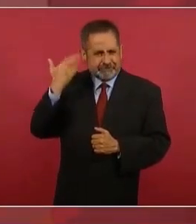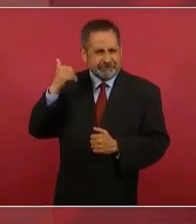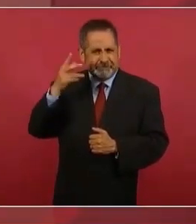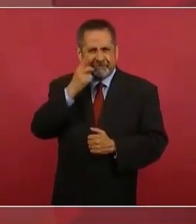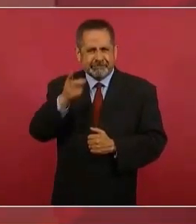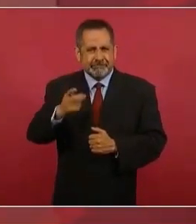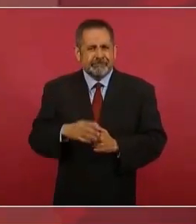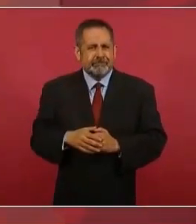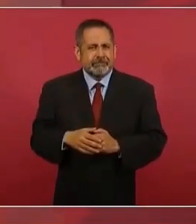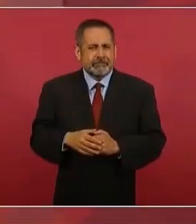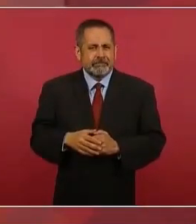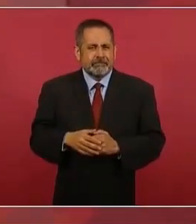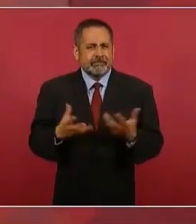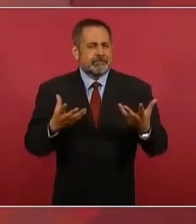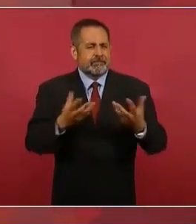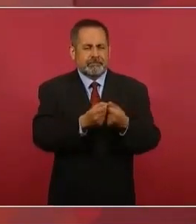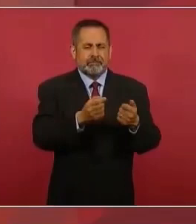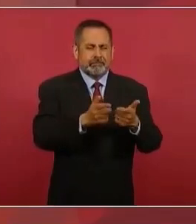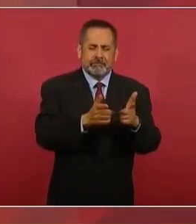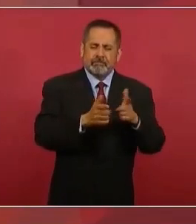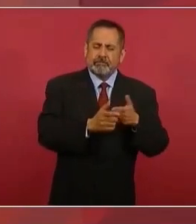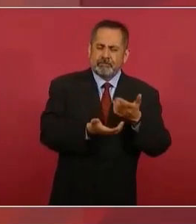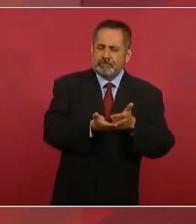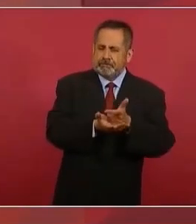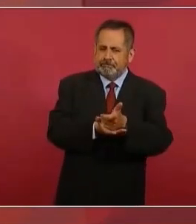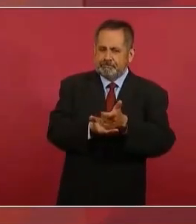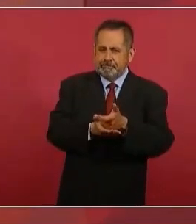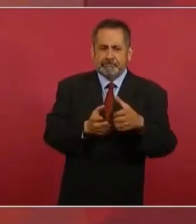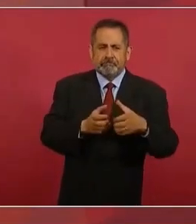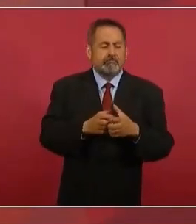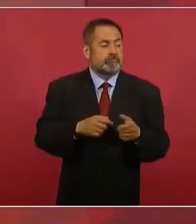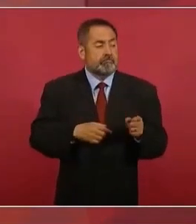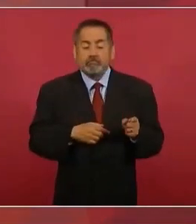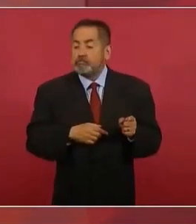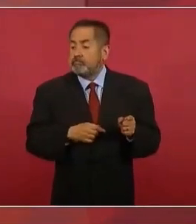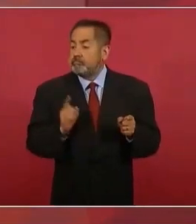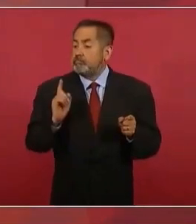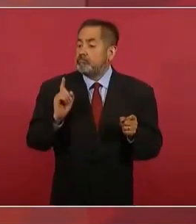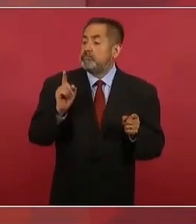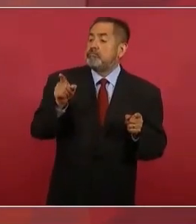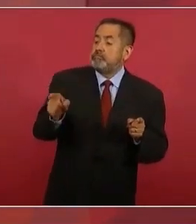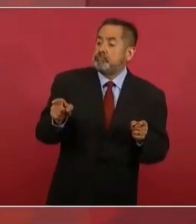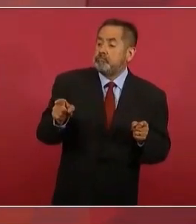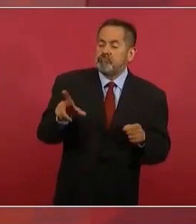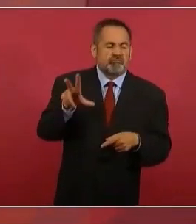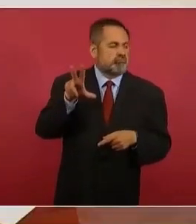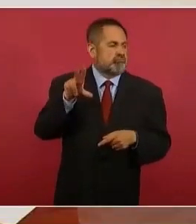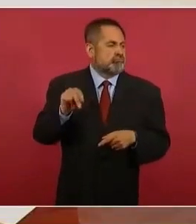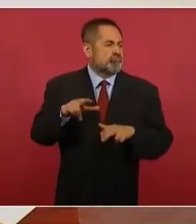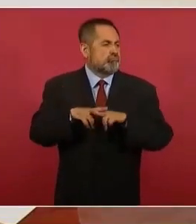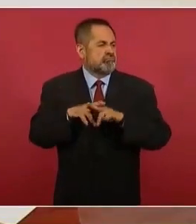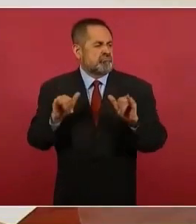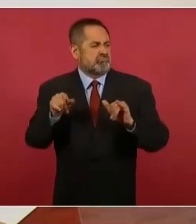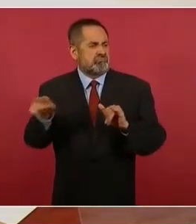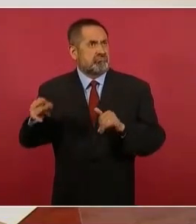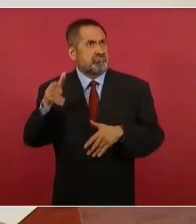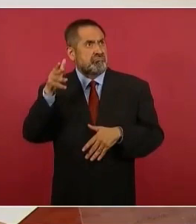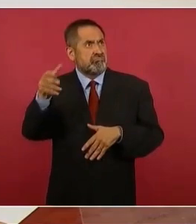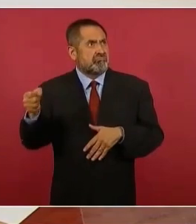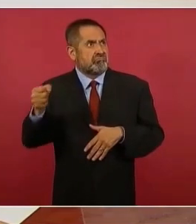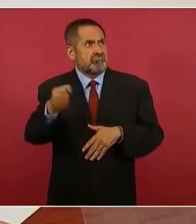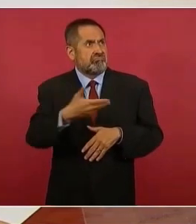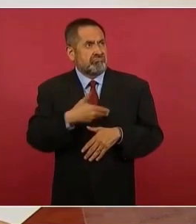y sus patrocinadores, ese por ningún motivo.